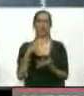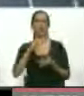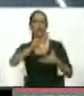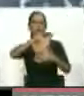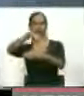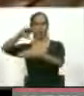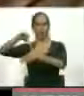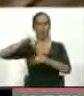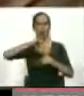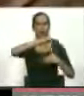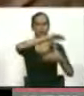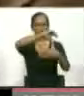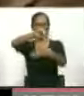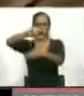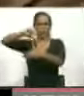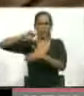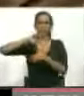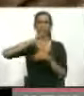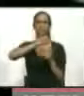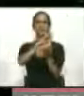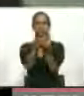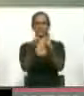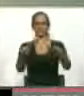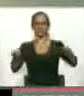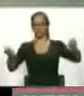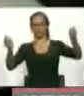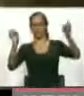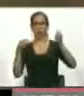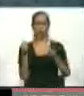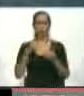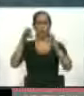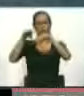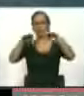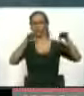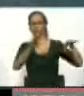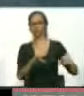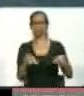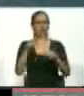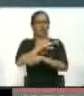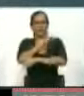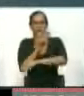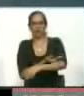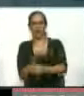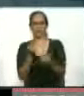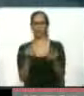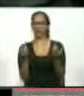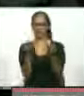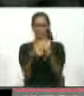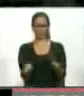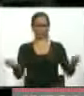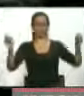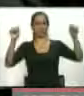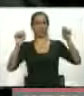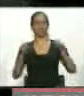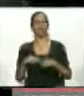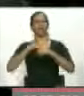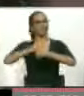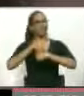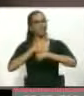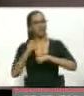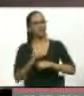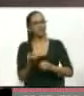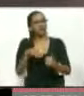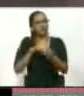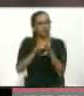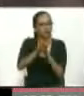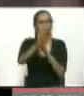sopla fuerte de repente se va el viento como la lluvia llueve fuerte y de repente dejó de llover hay que ir cabalgando sobre la unidad